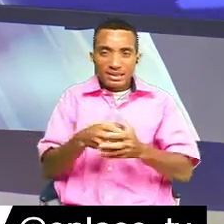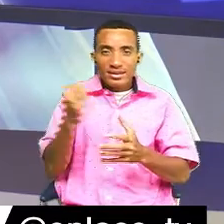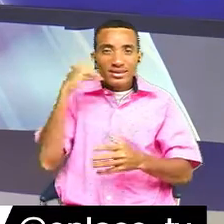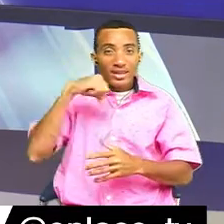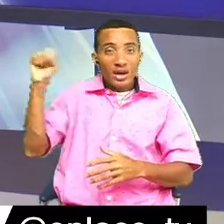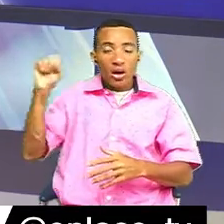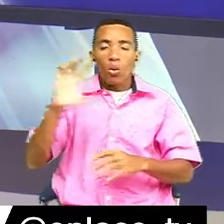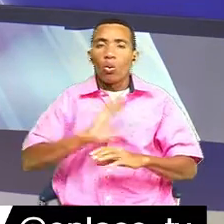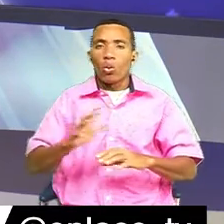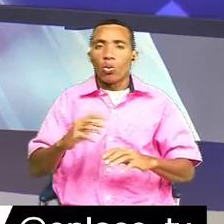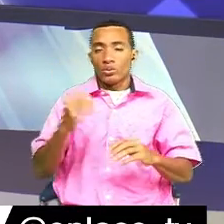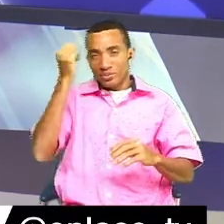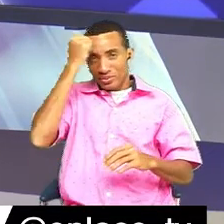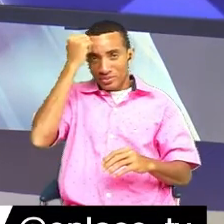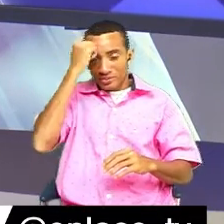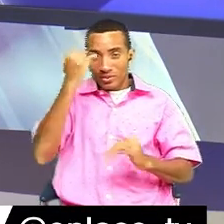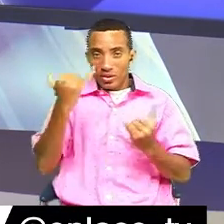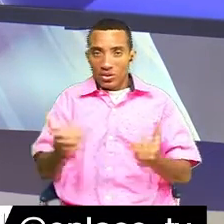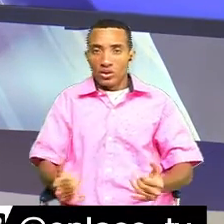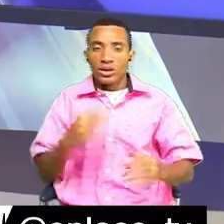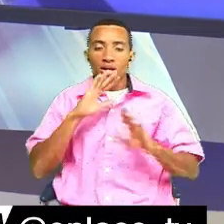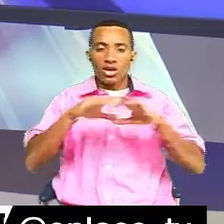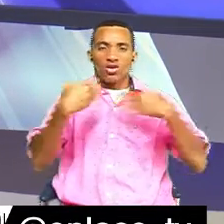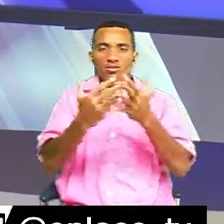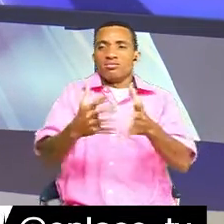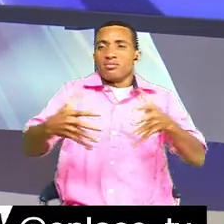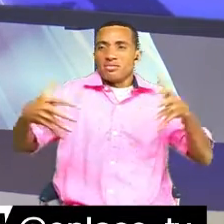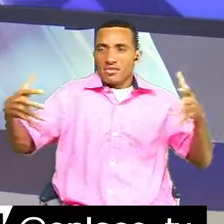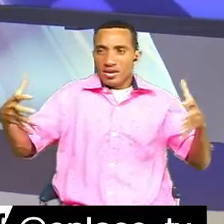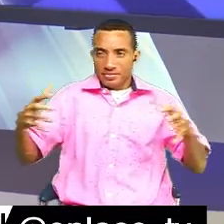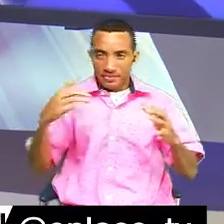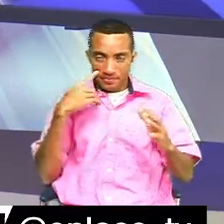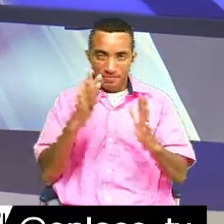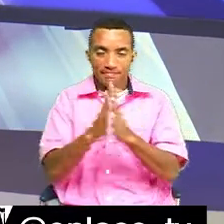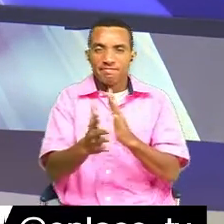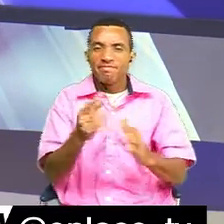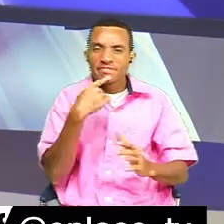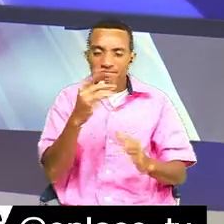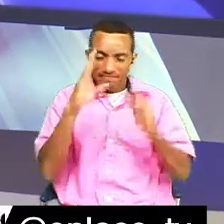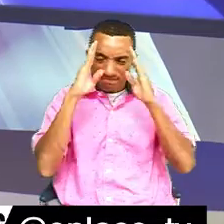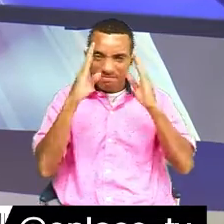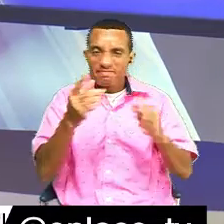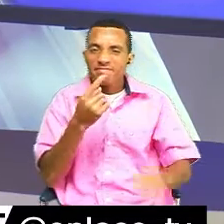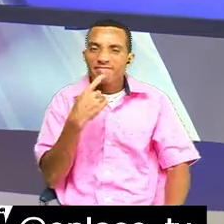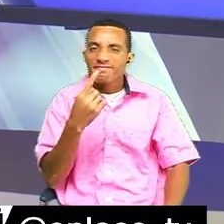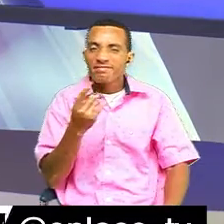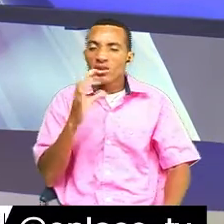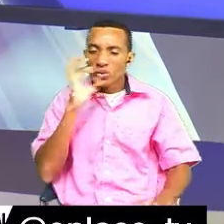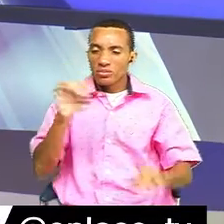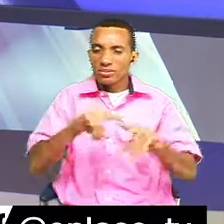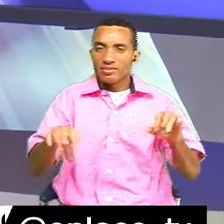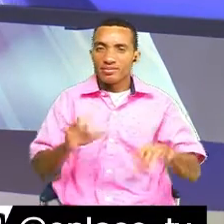en donde en este momento es el mega colegio. Escuchemos con atención qué dice el secretario de Educación al respecto.